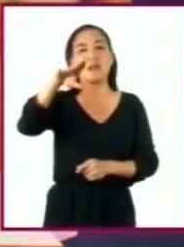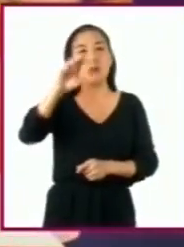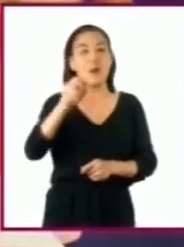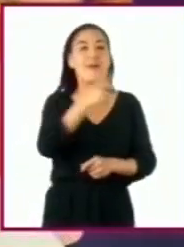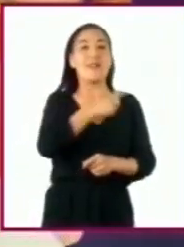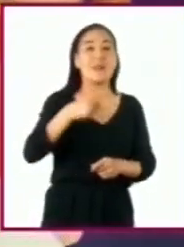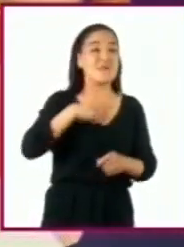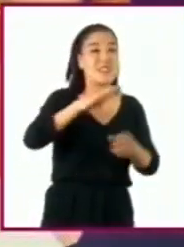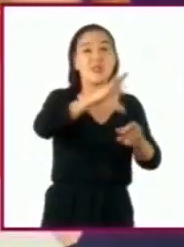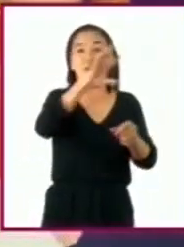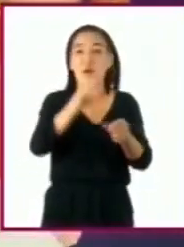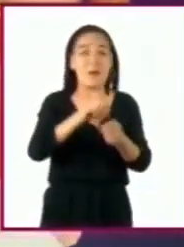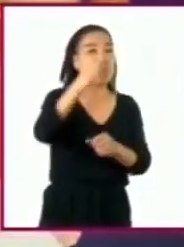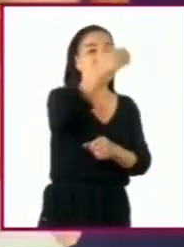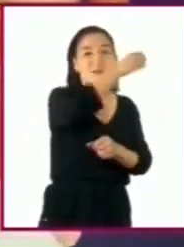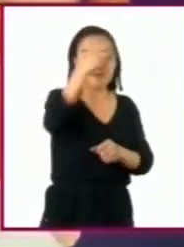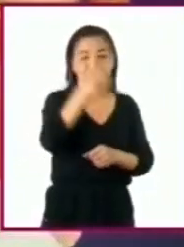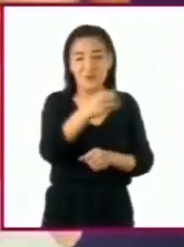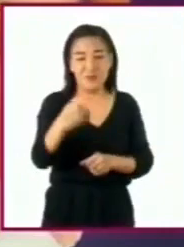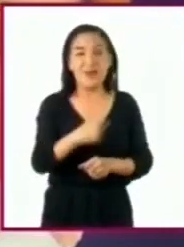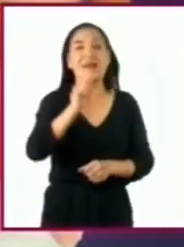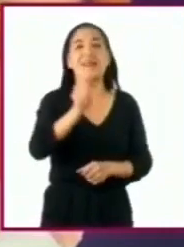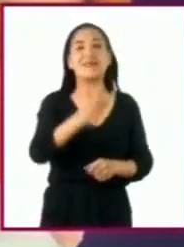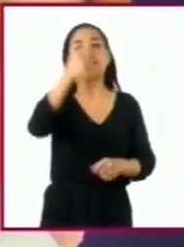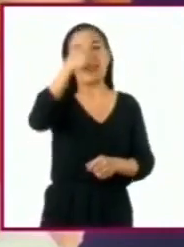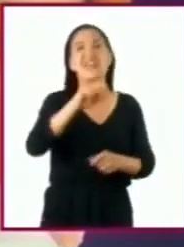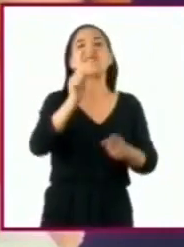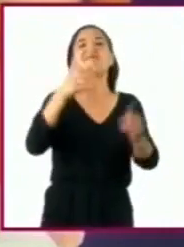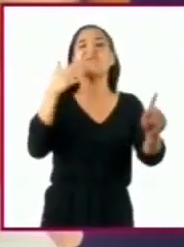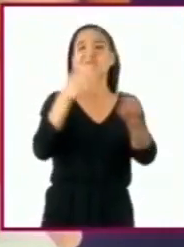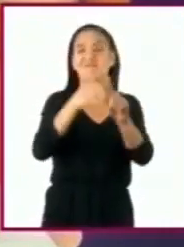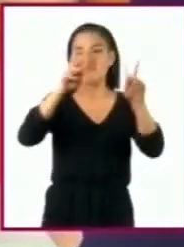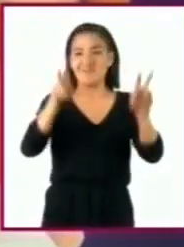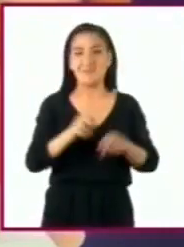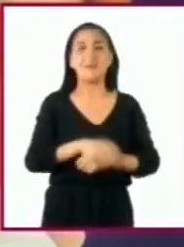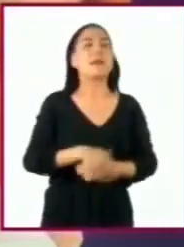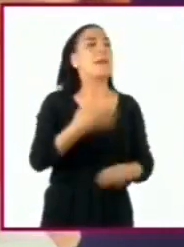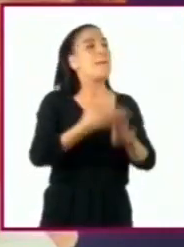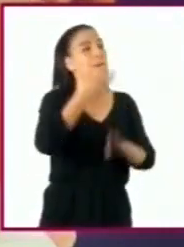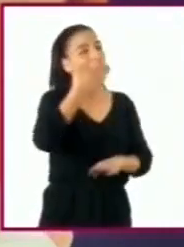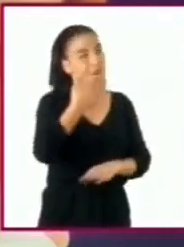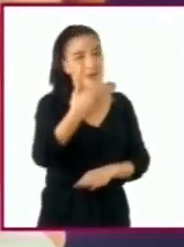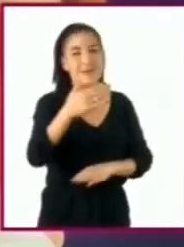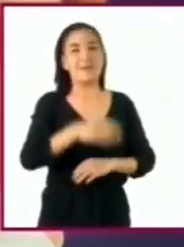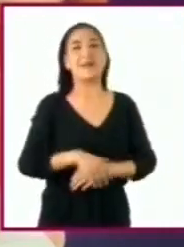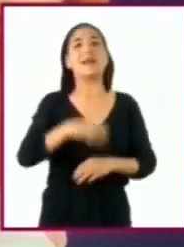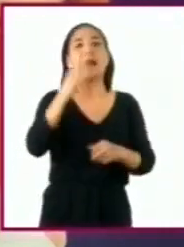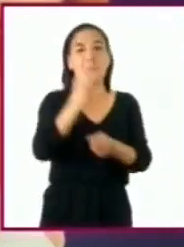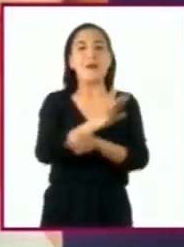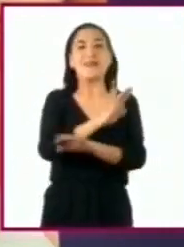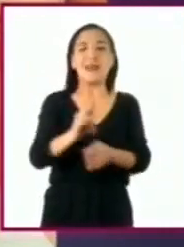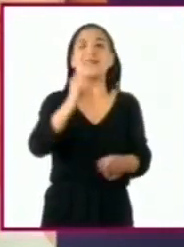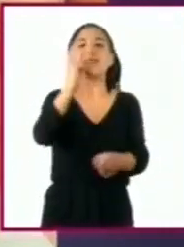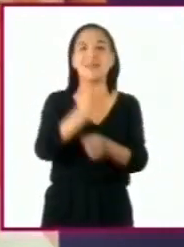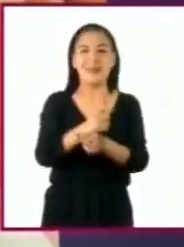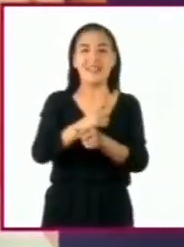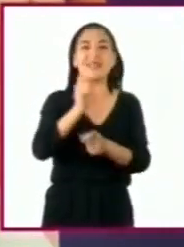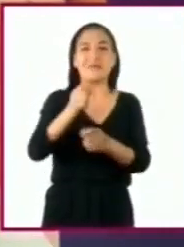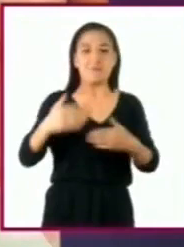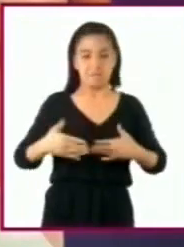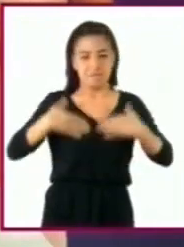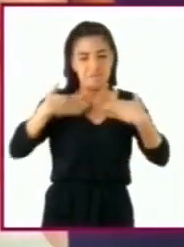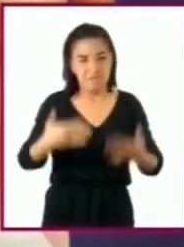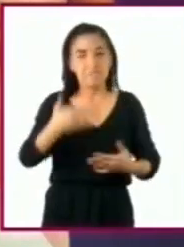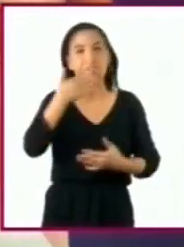toda la información si queremos saber acerca de todo lo que habla. Muy bien. Hemos encontrado una fuente confiable,